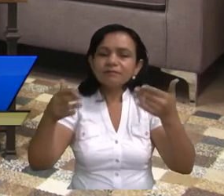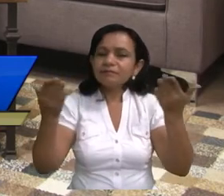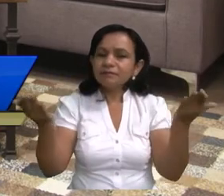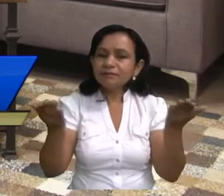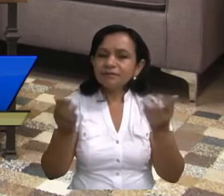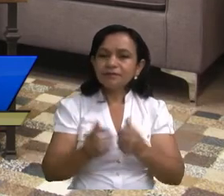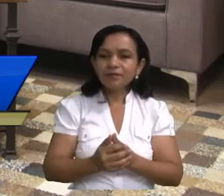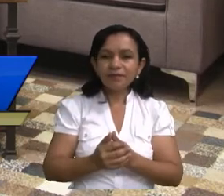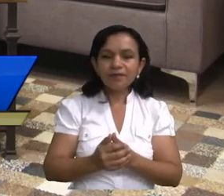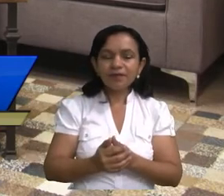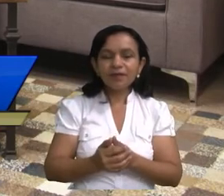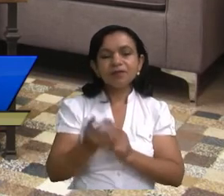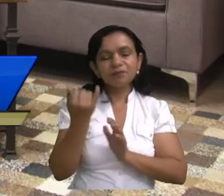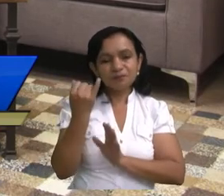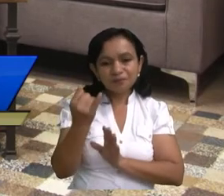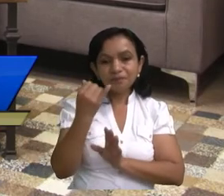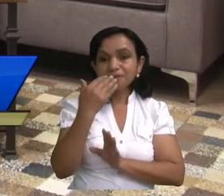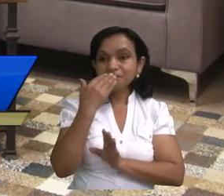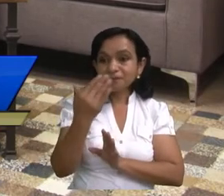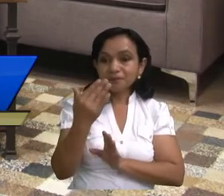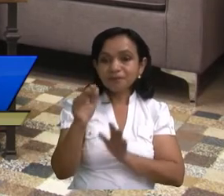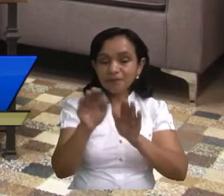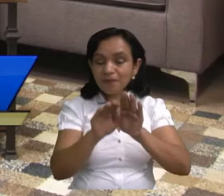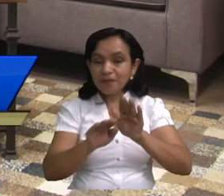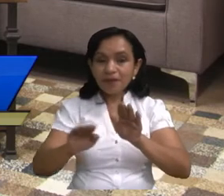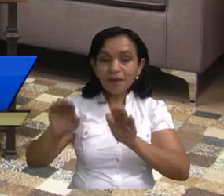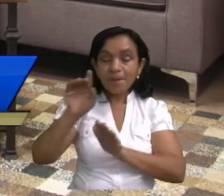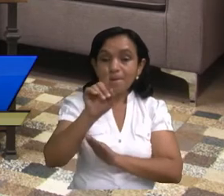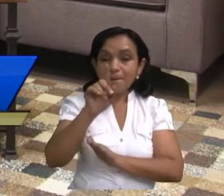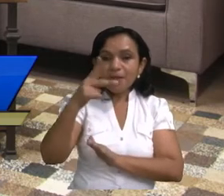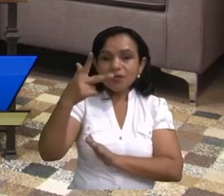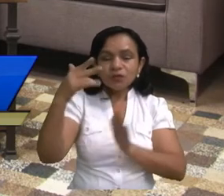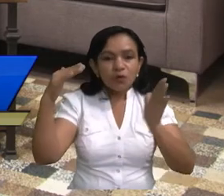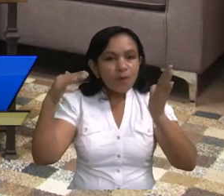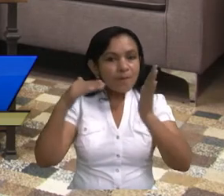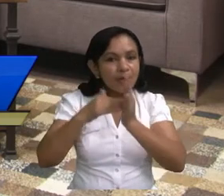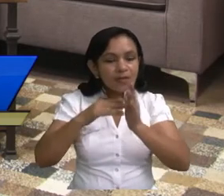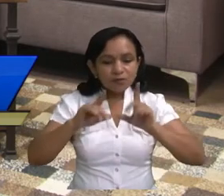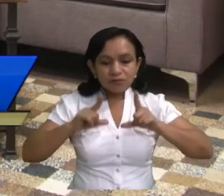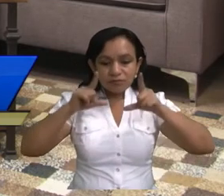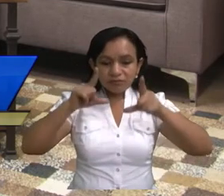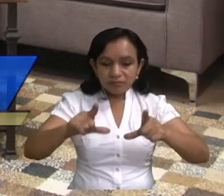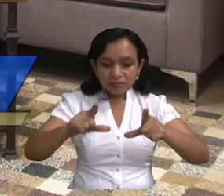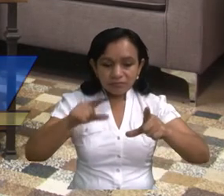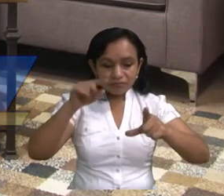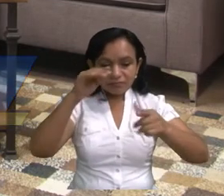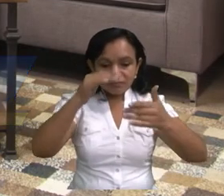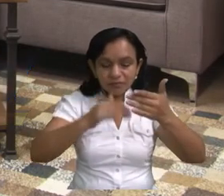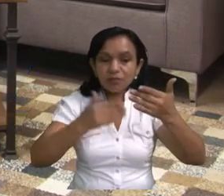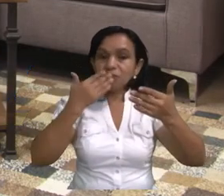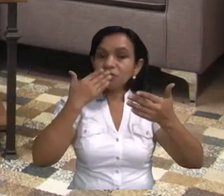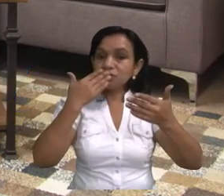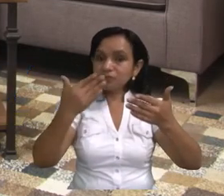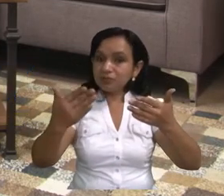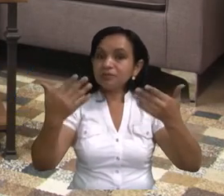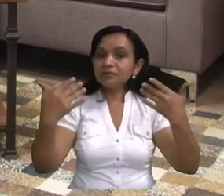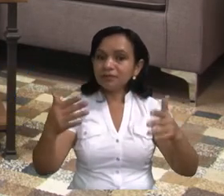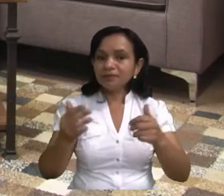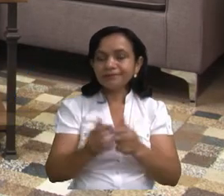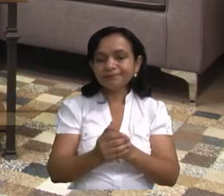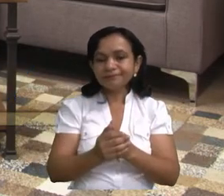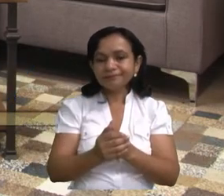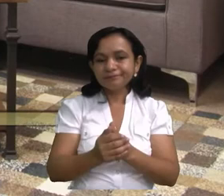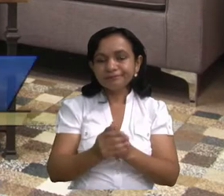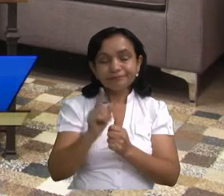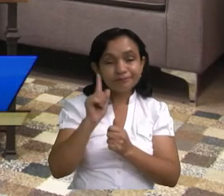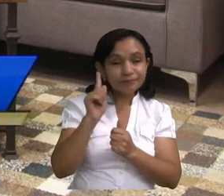Sí, bueno, tener más de 18.000 estudiantes prematriculados, pues es muy halagador. Lamentablemente no